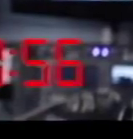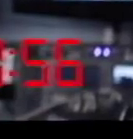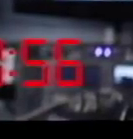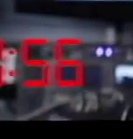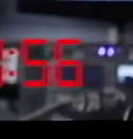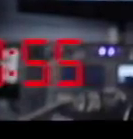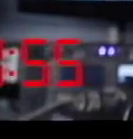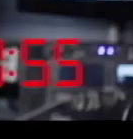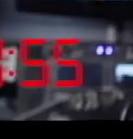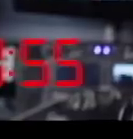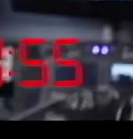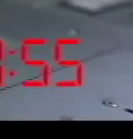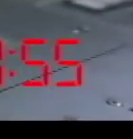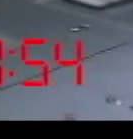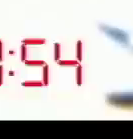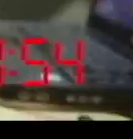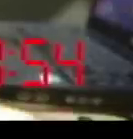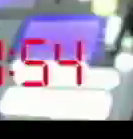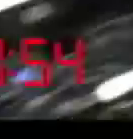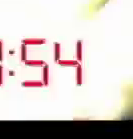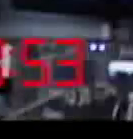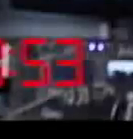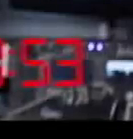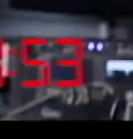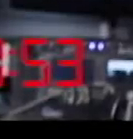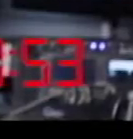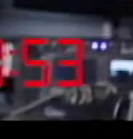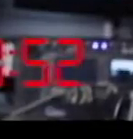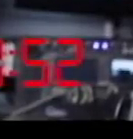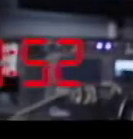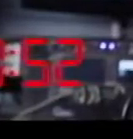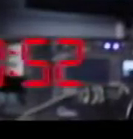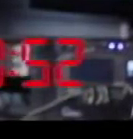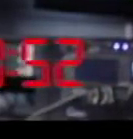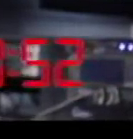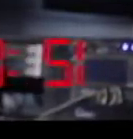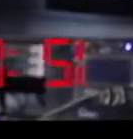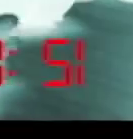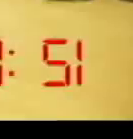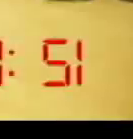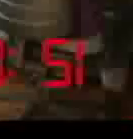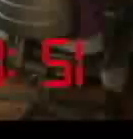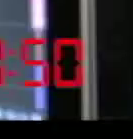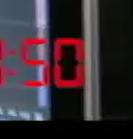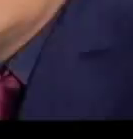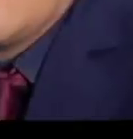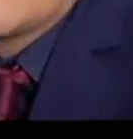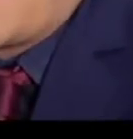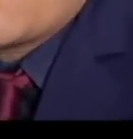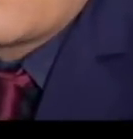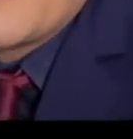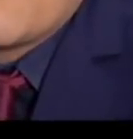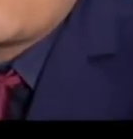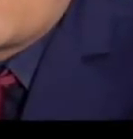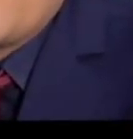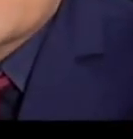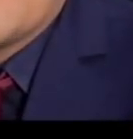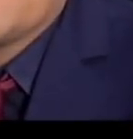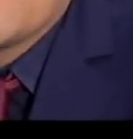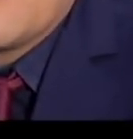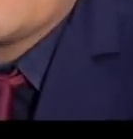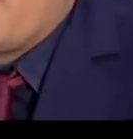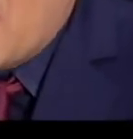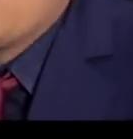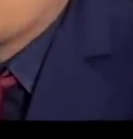ser utilizado para hacer propaganda. Para evitar que esto ocurra, es necesario cambiar. Sabemos que merecemos tu